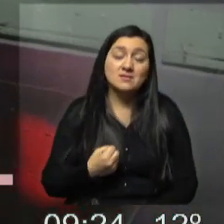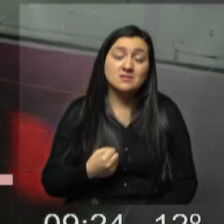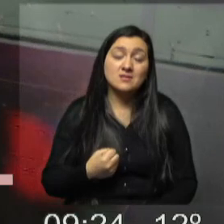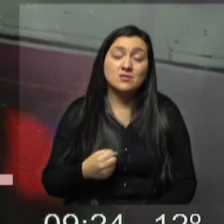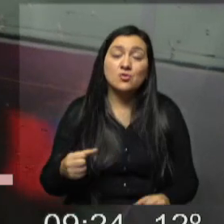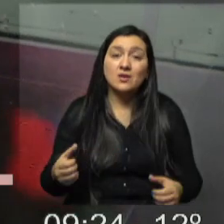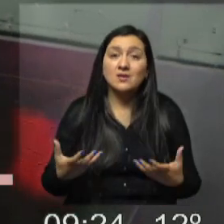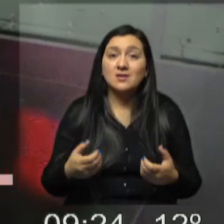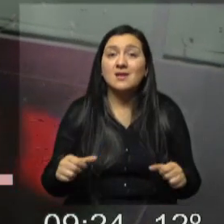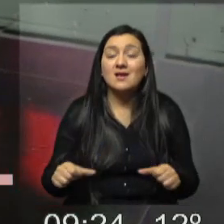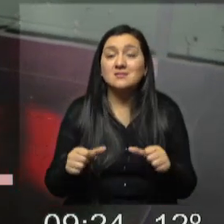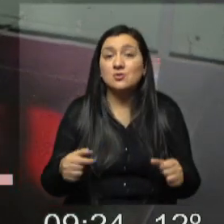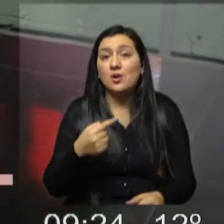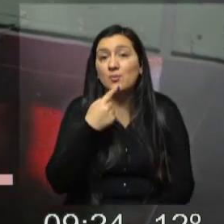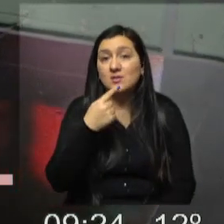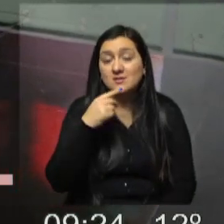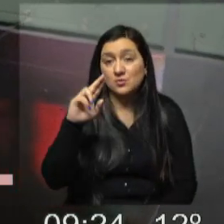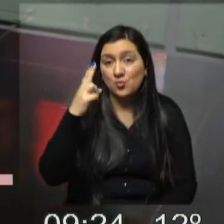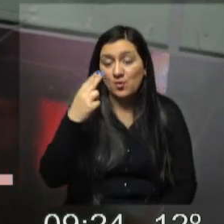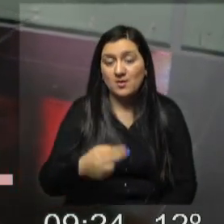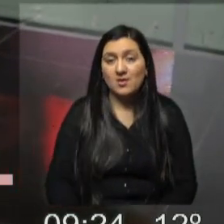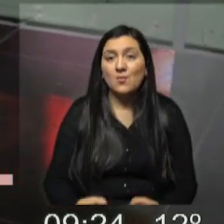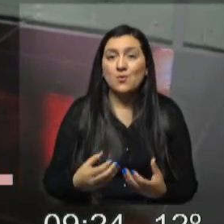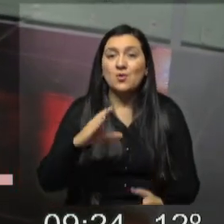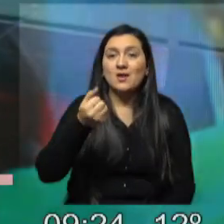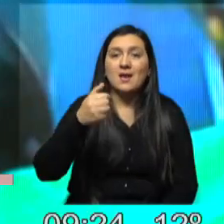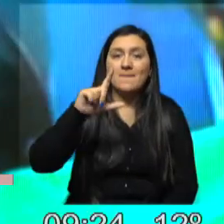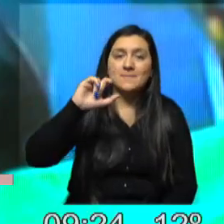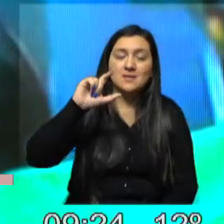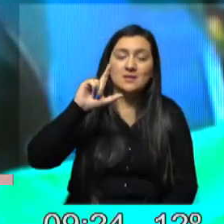política exterior de Uruguay. Veremos. Bien, Camilo López, muchas gracias. Gracias a ustedes.